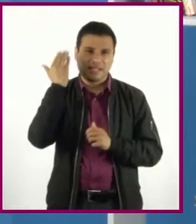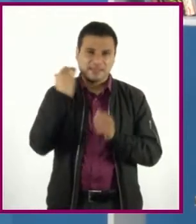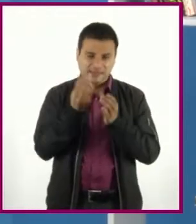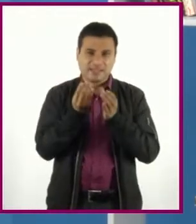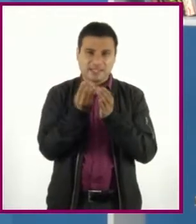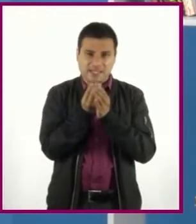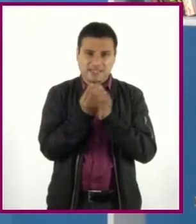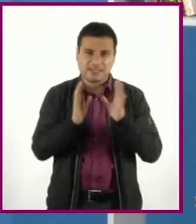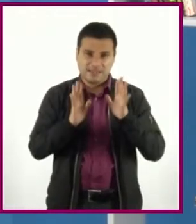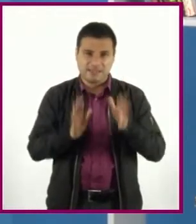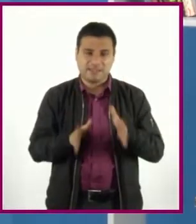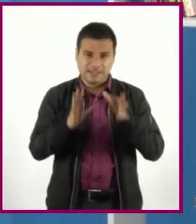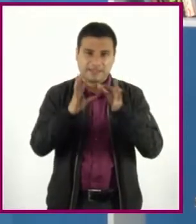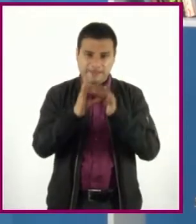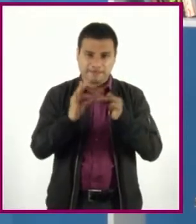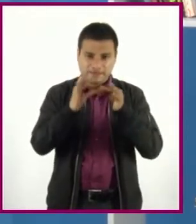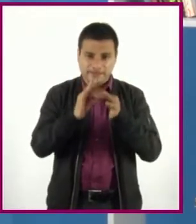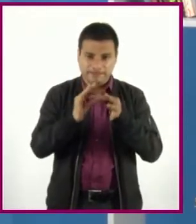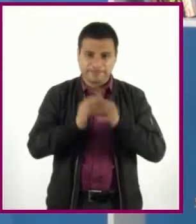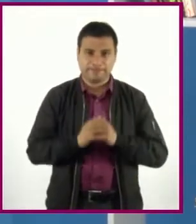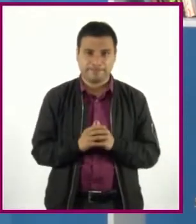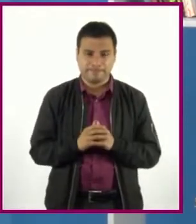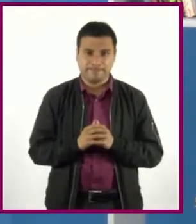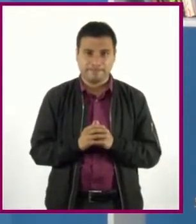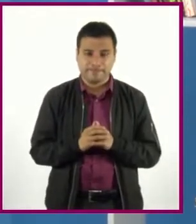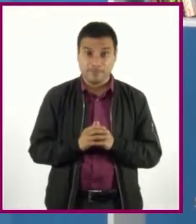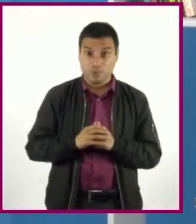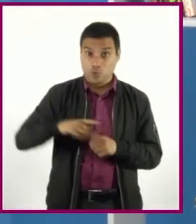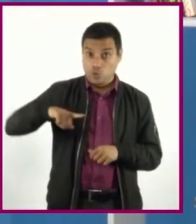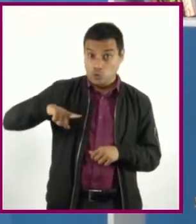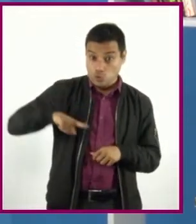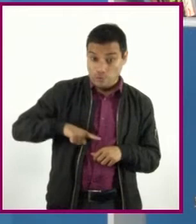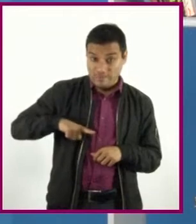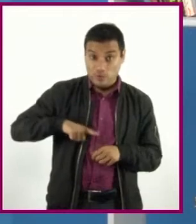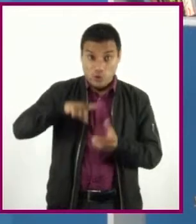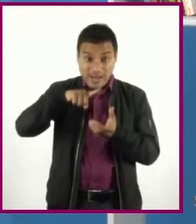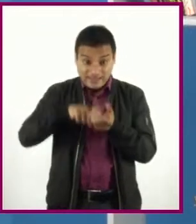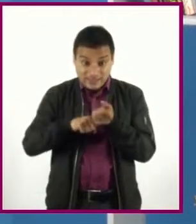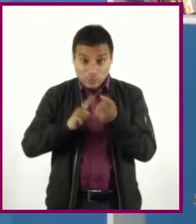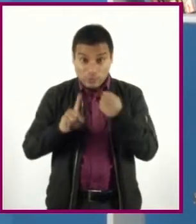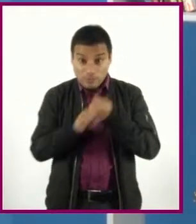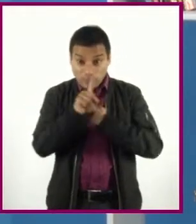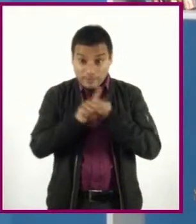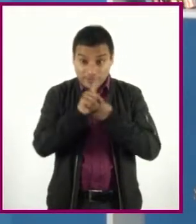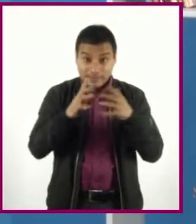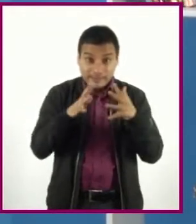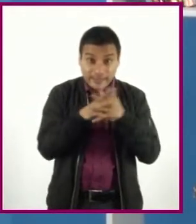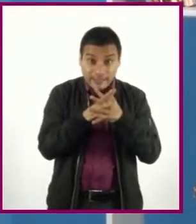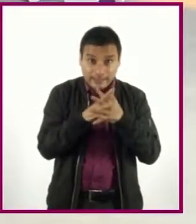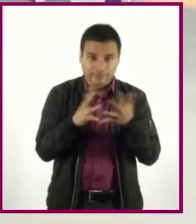la diferencia entre las guerras que ocurren al interior de un estado de aquellas que ocurren entre estados.